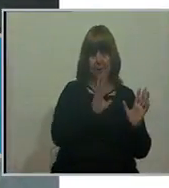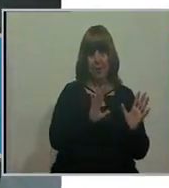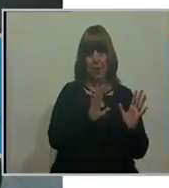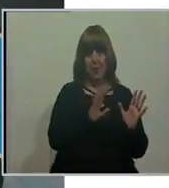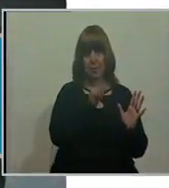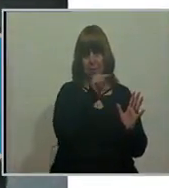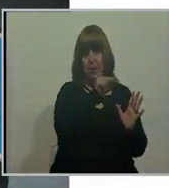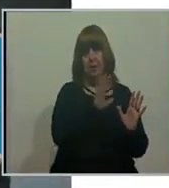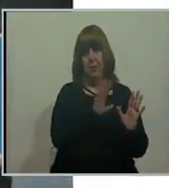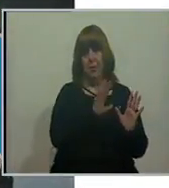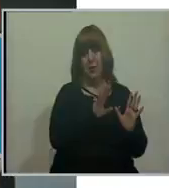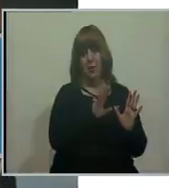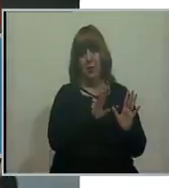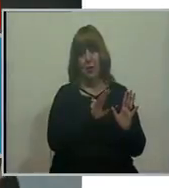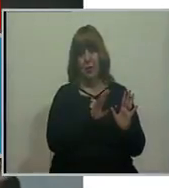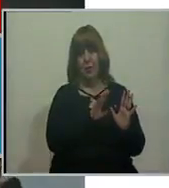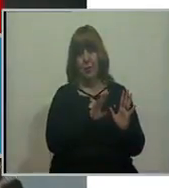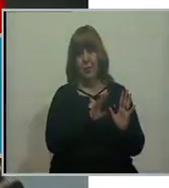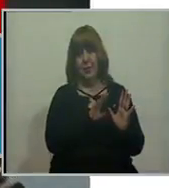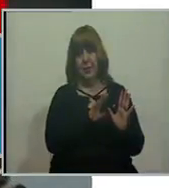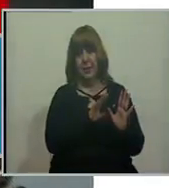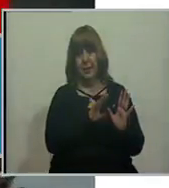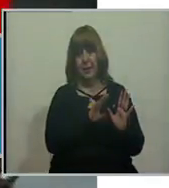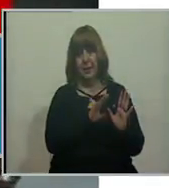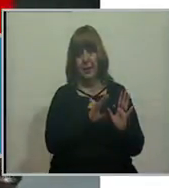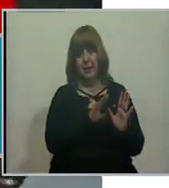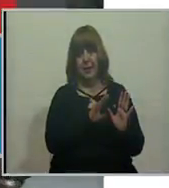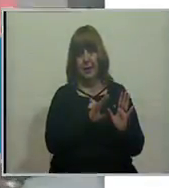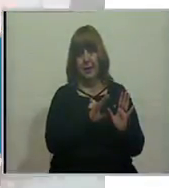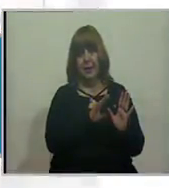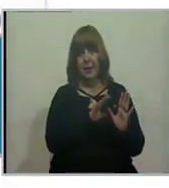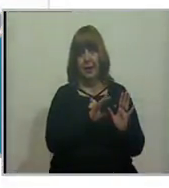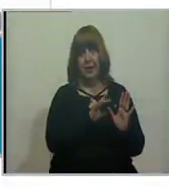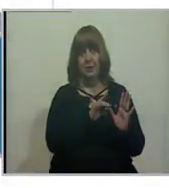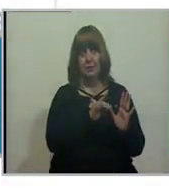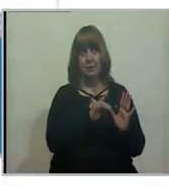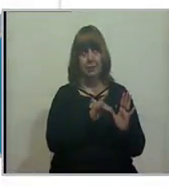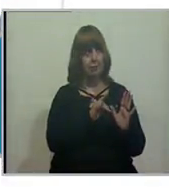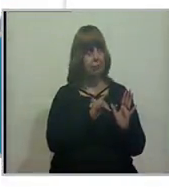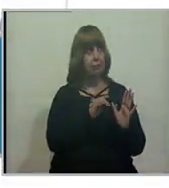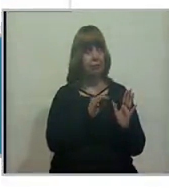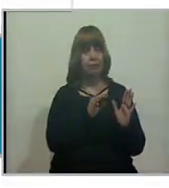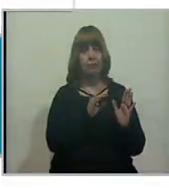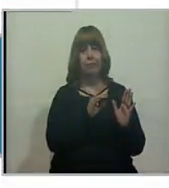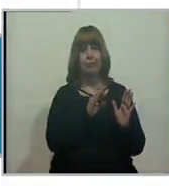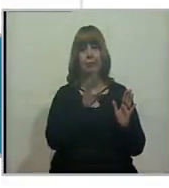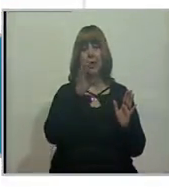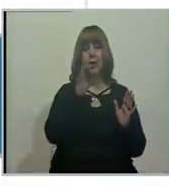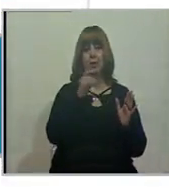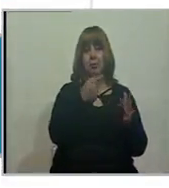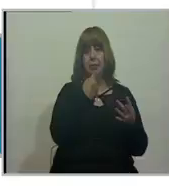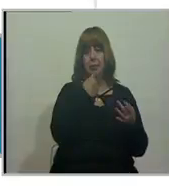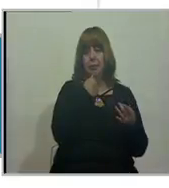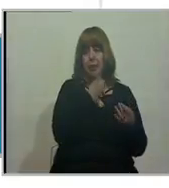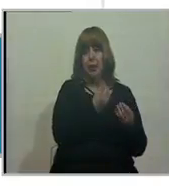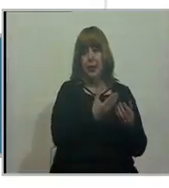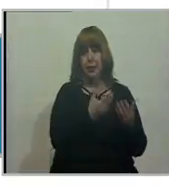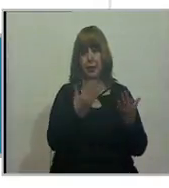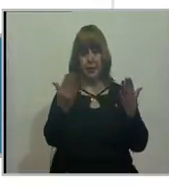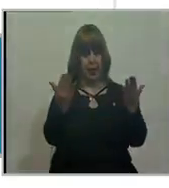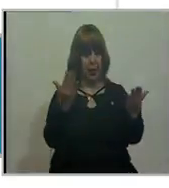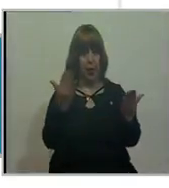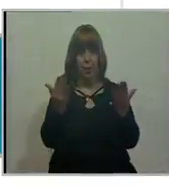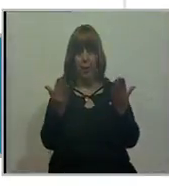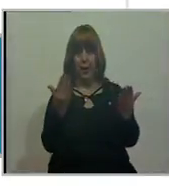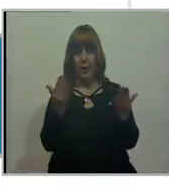Granata. Sí, pero no hay argumento. No. A ver, no creo que haga falta argumento, sí, doble. ¿Por qué? No. Porque si ella compara una cosa con otra, que